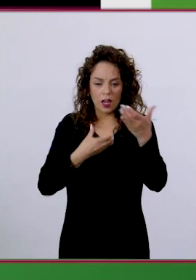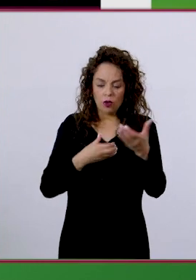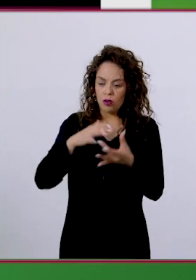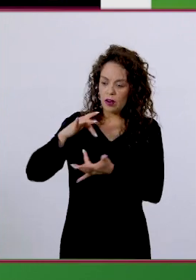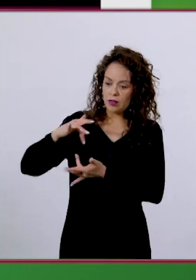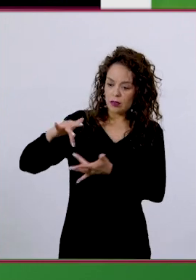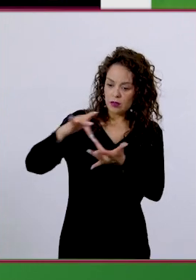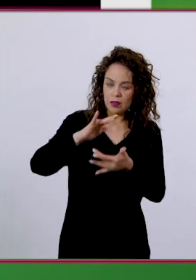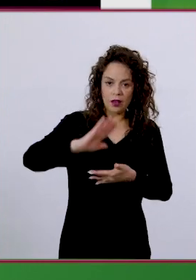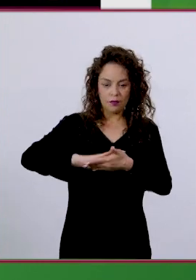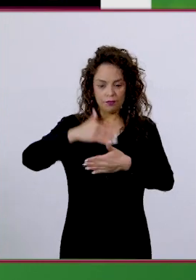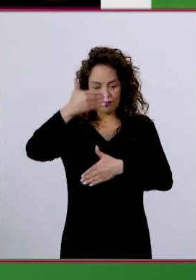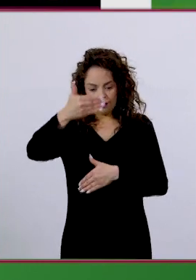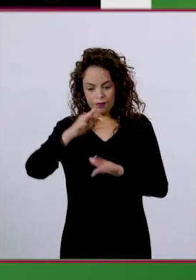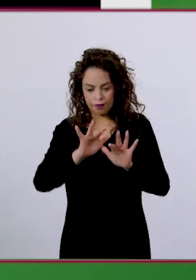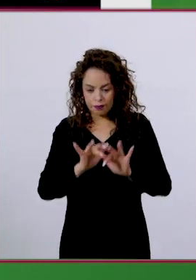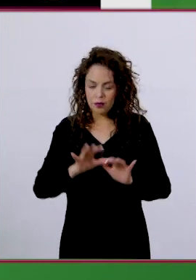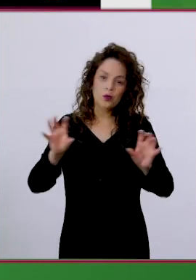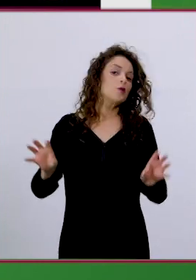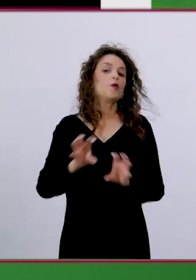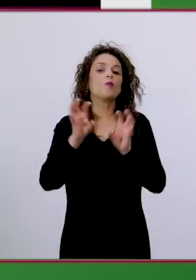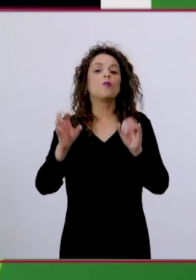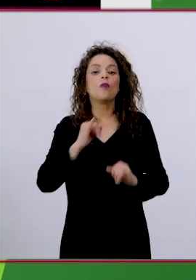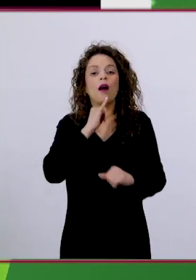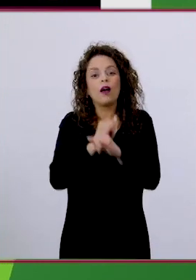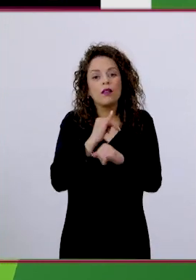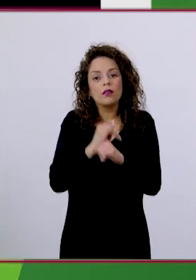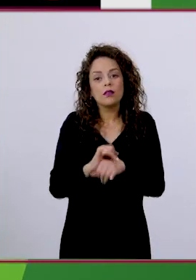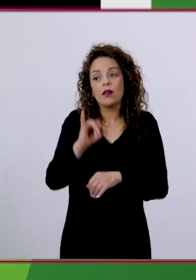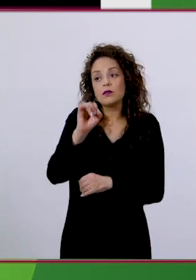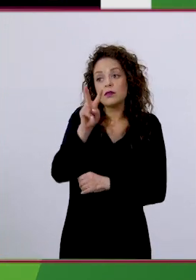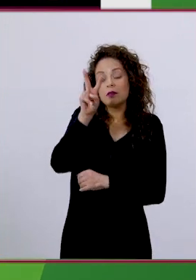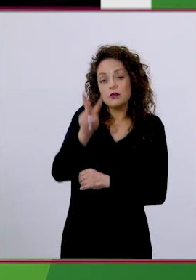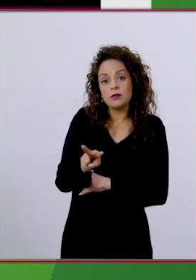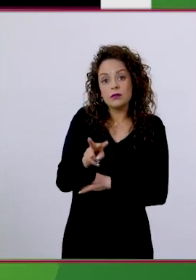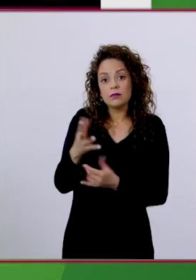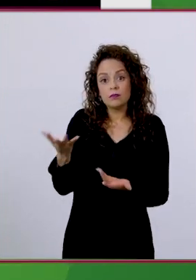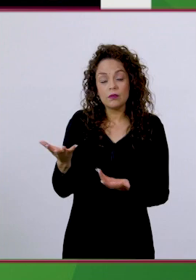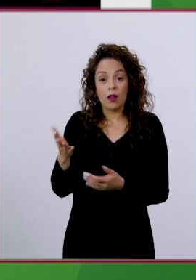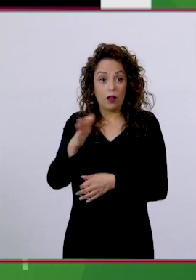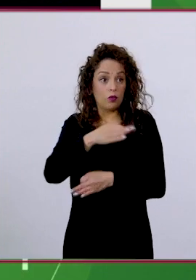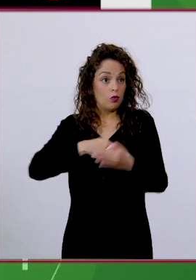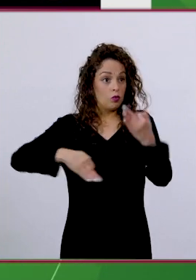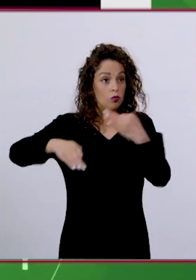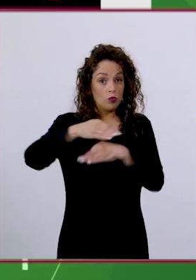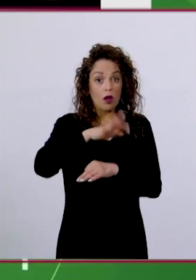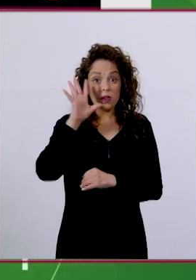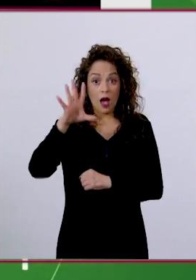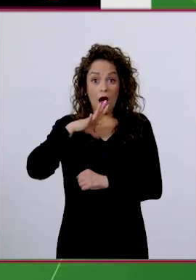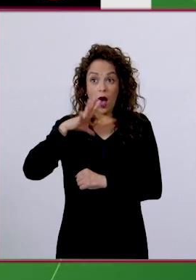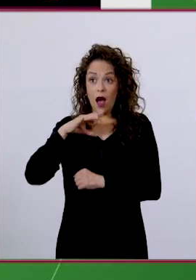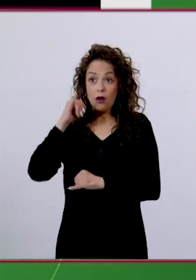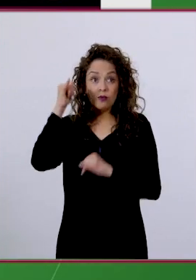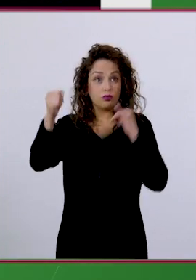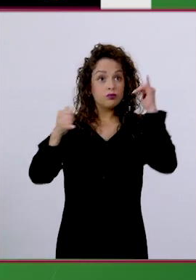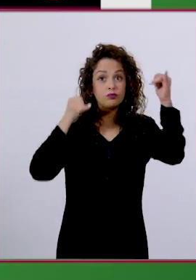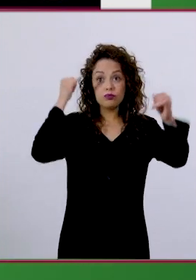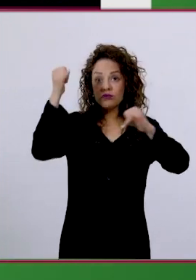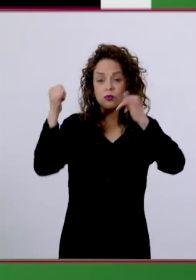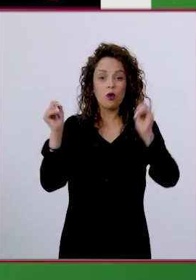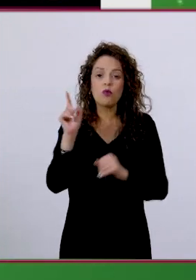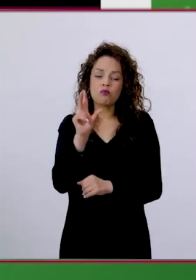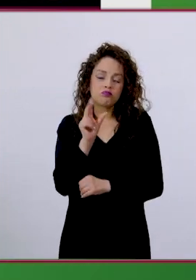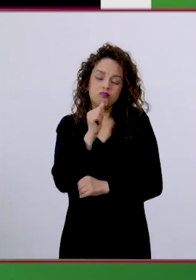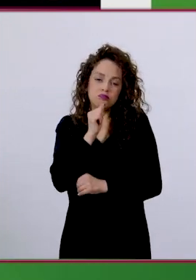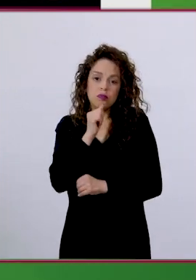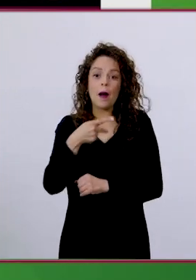tenemos computadora, tenemos internet. Y si bien es cierto que todavía no llega a todos lados, ya en la mayoría de lugares